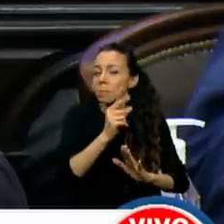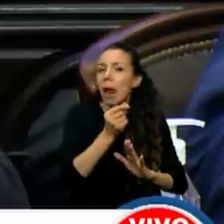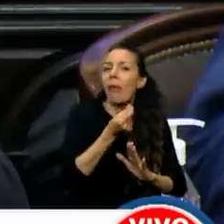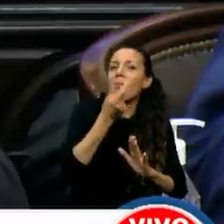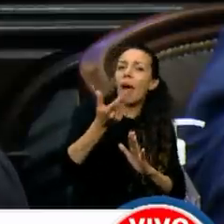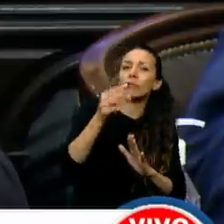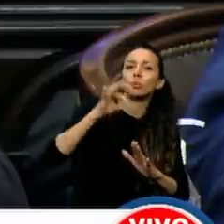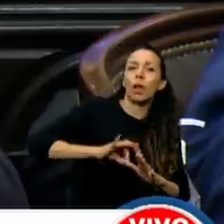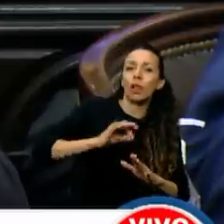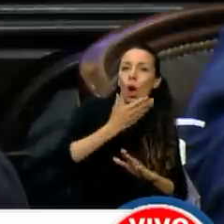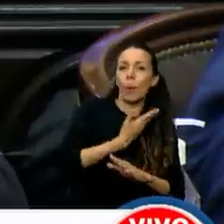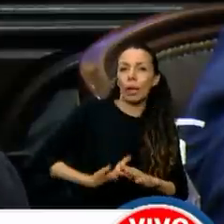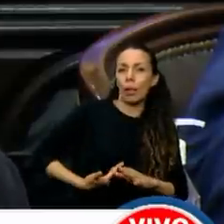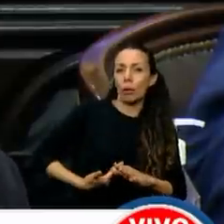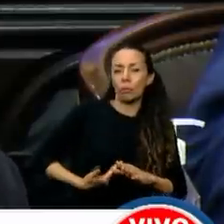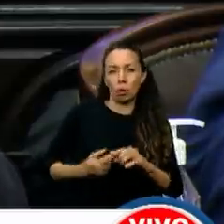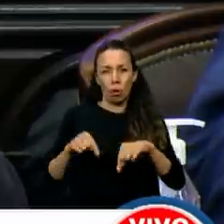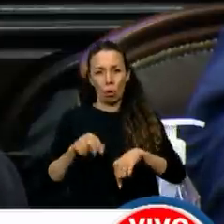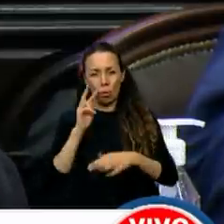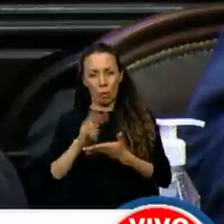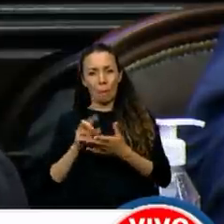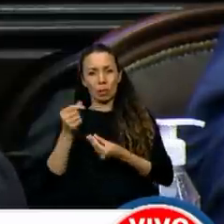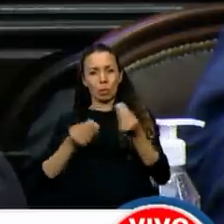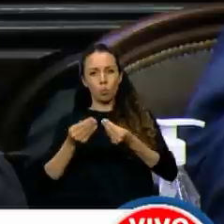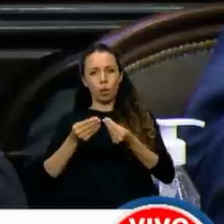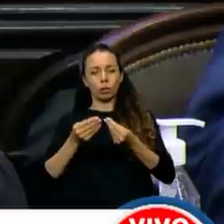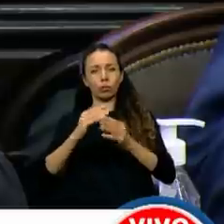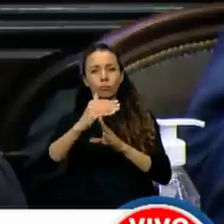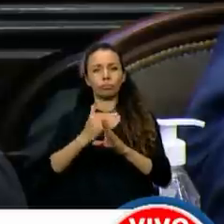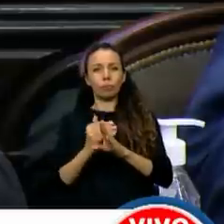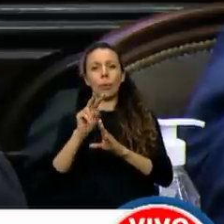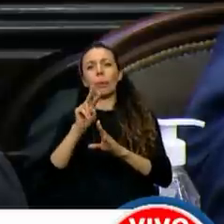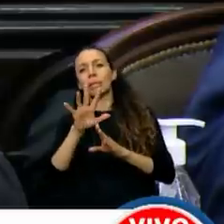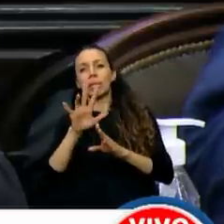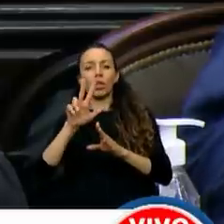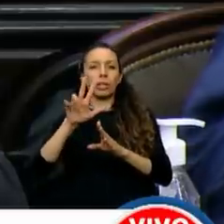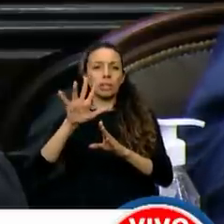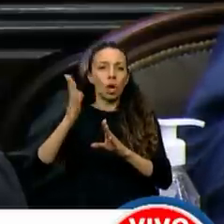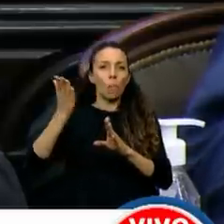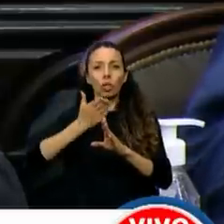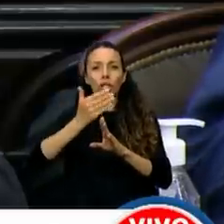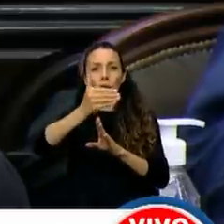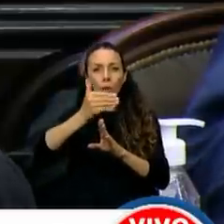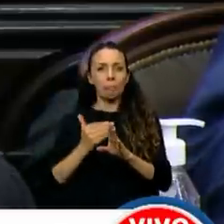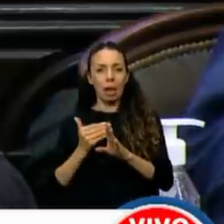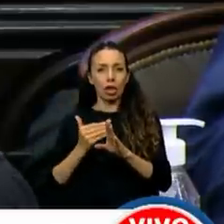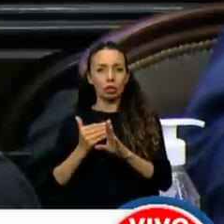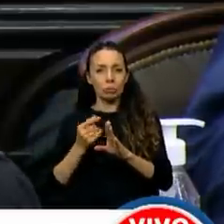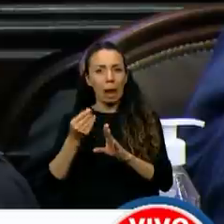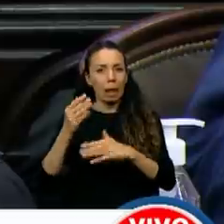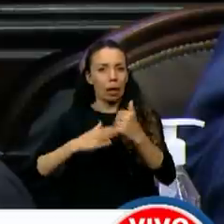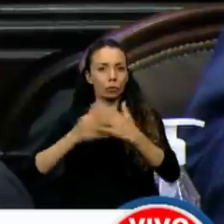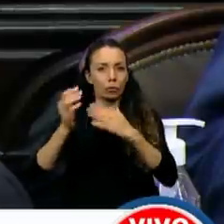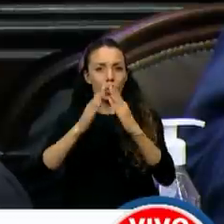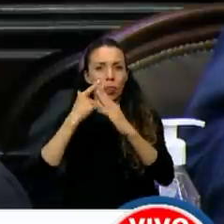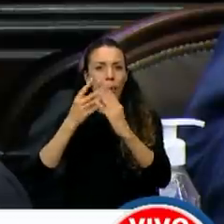vemos en un presupuesto reducido entre el 25 y un 35 por ciento en planificación y desarrollo territorial criticaron una